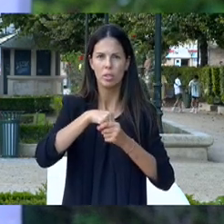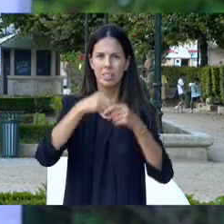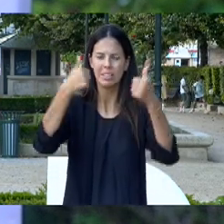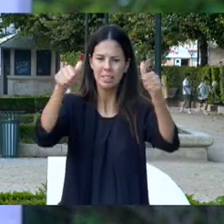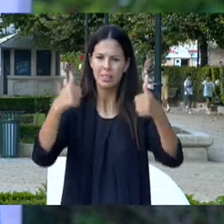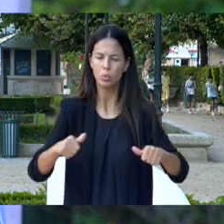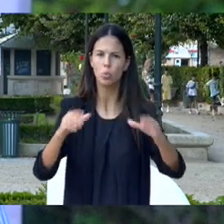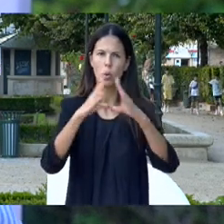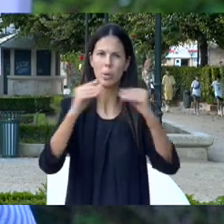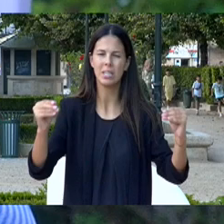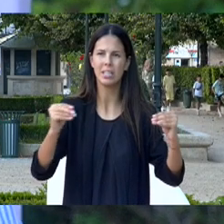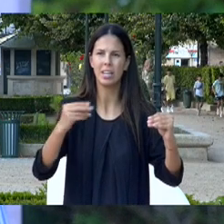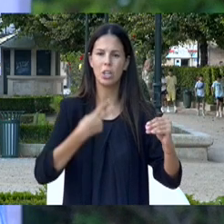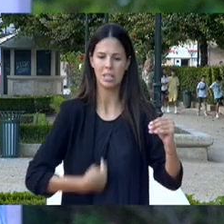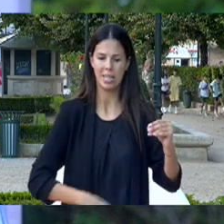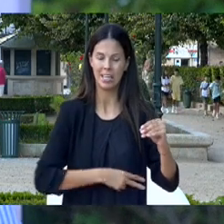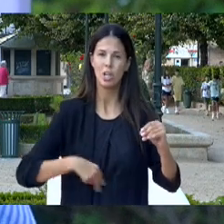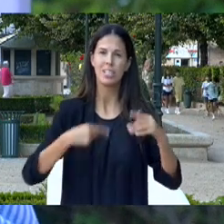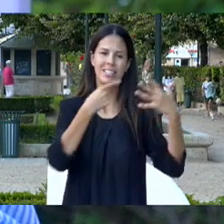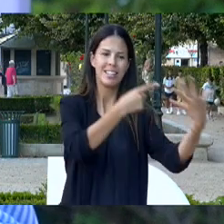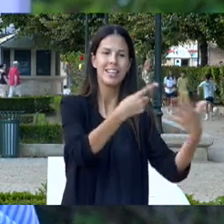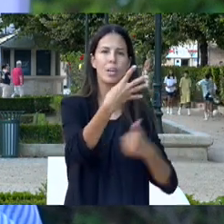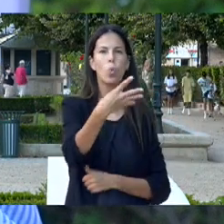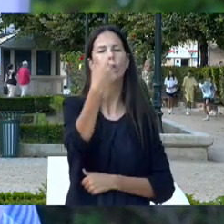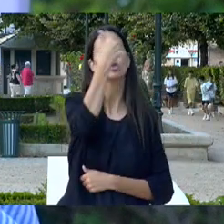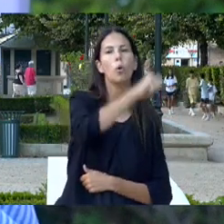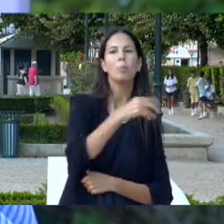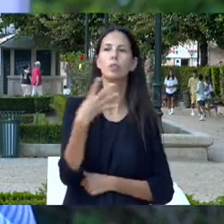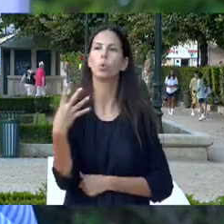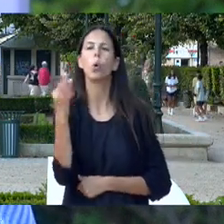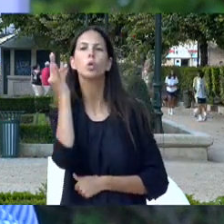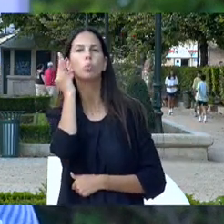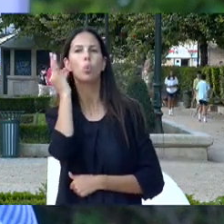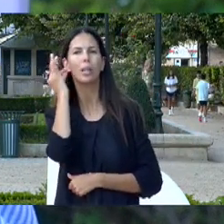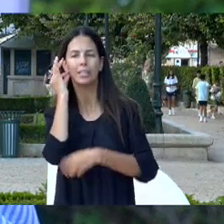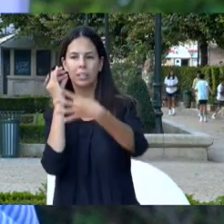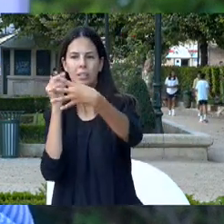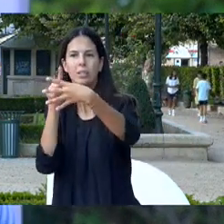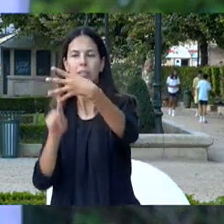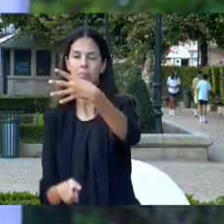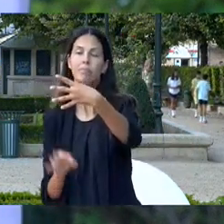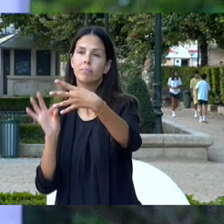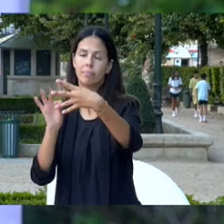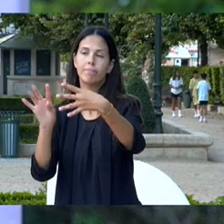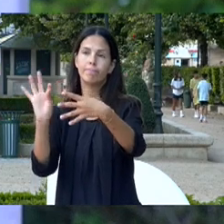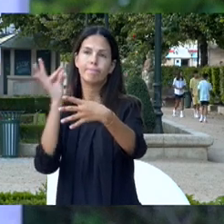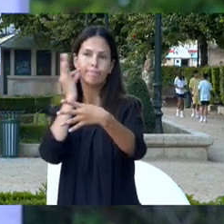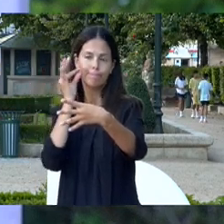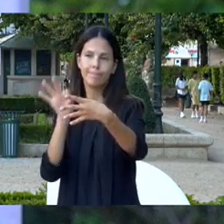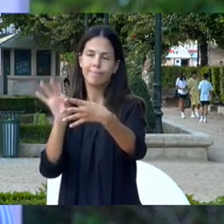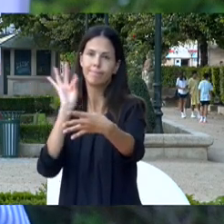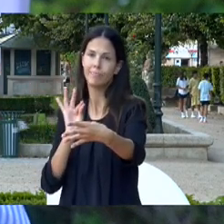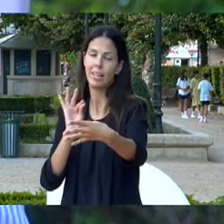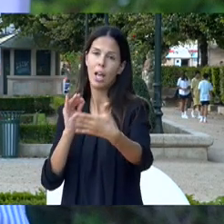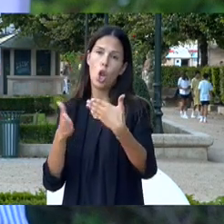de Santiago, 64 homes e 4 mulleres. E a ela tocoulle, lóxicamente, a lotería